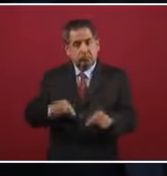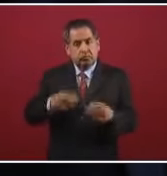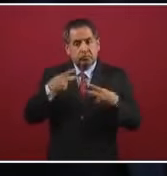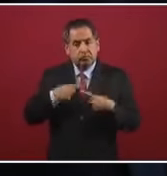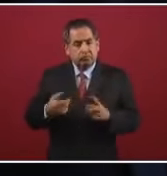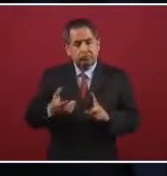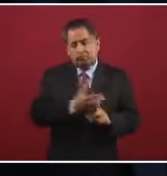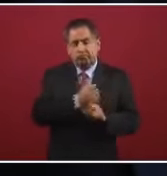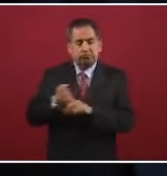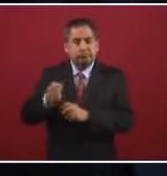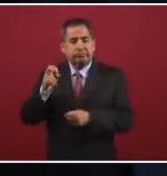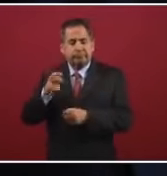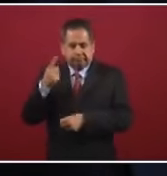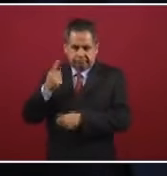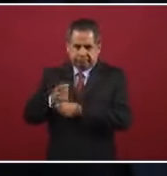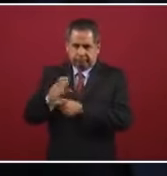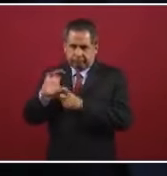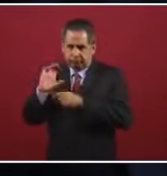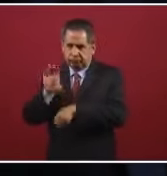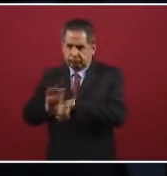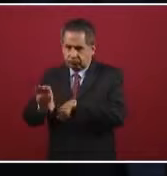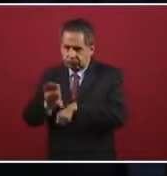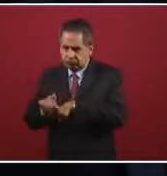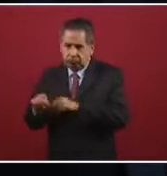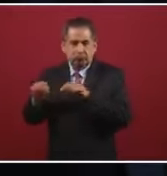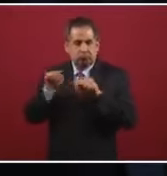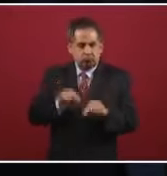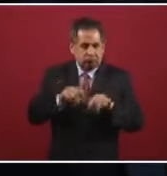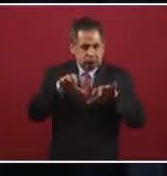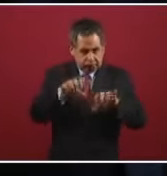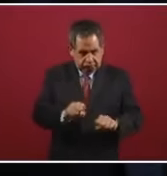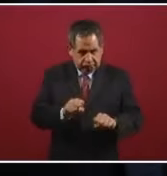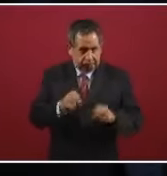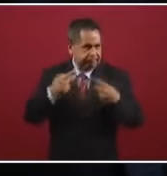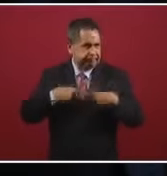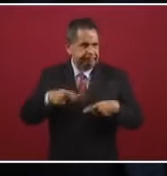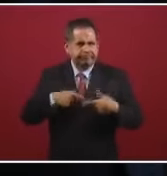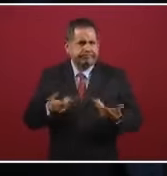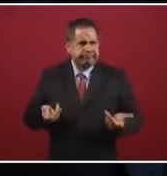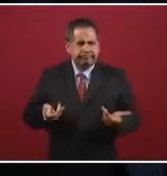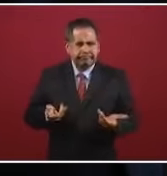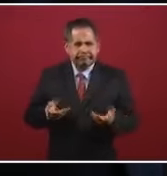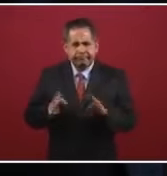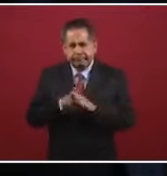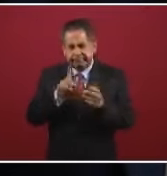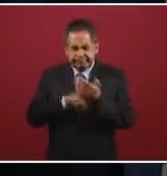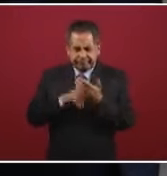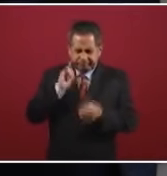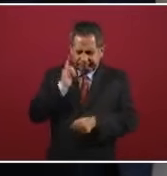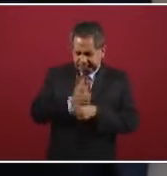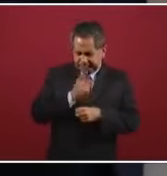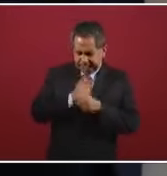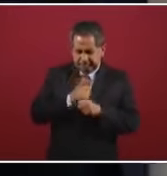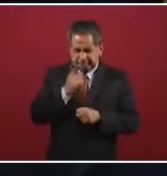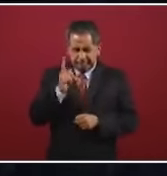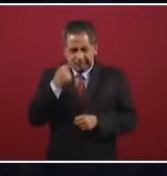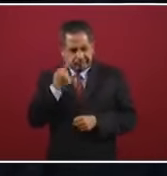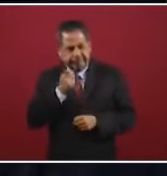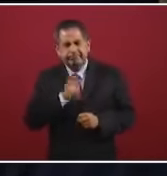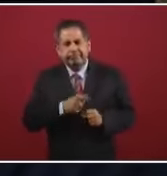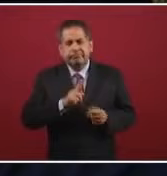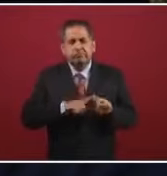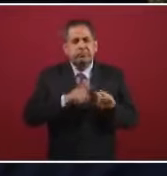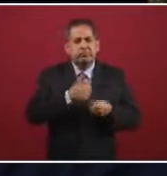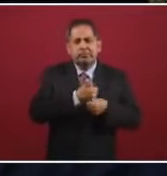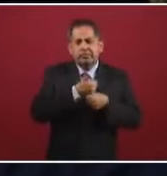trata desde Colombia. Al momento de la detención de estas personas, ¿se pudieron identificar a las víctimas? ¿Nos puede